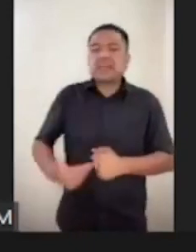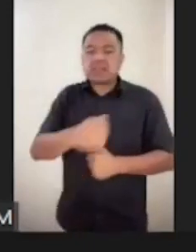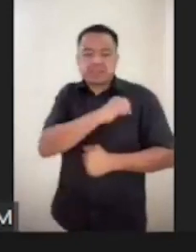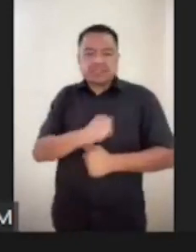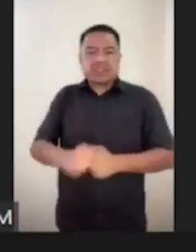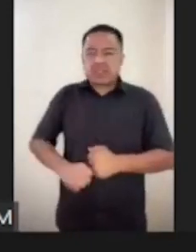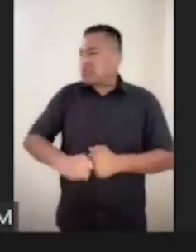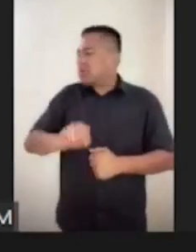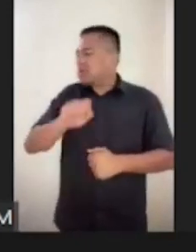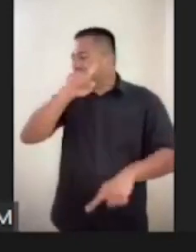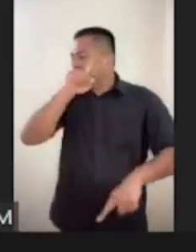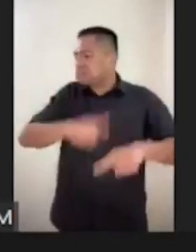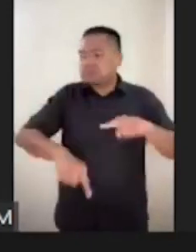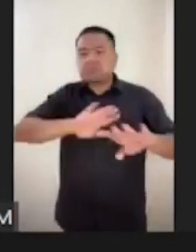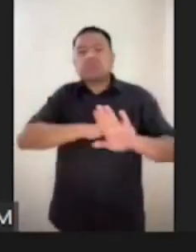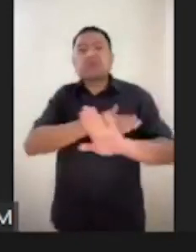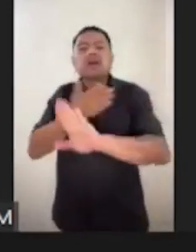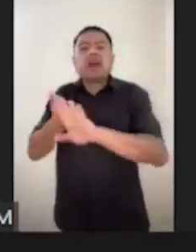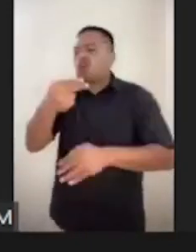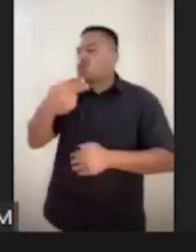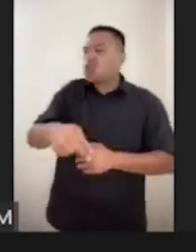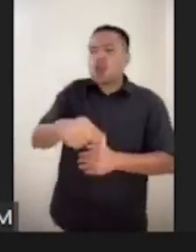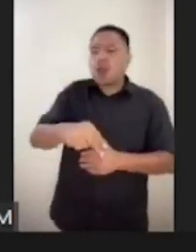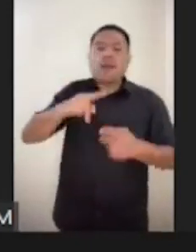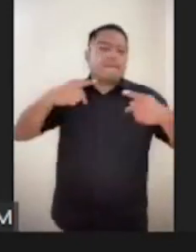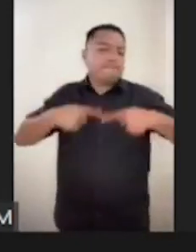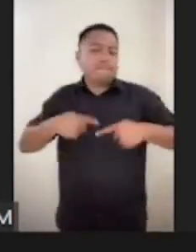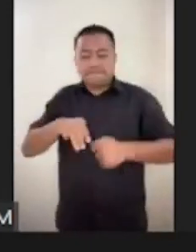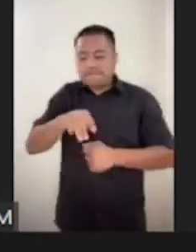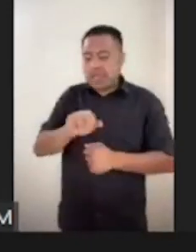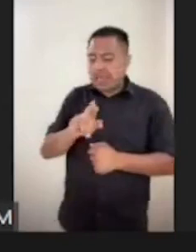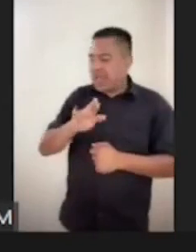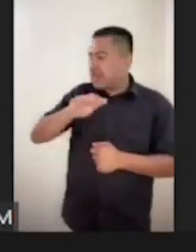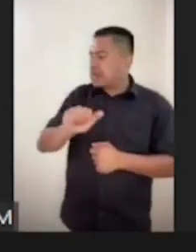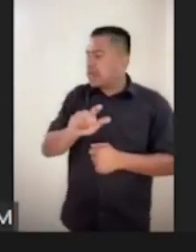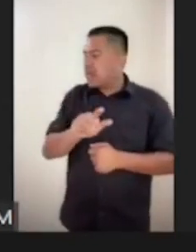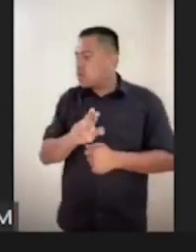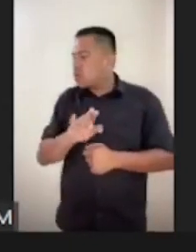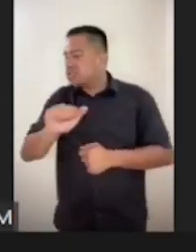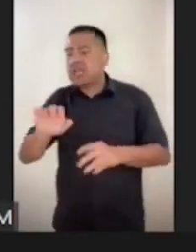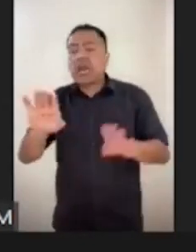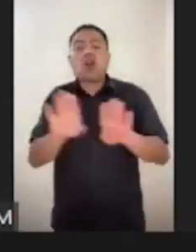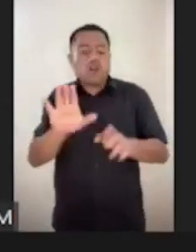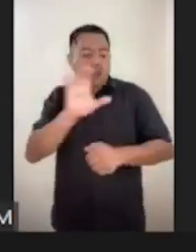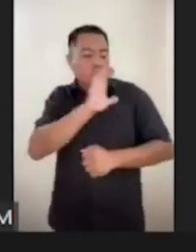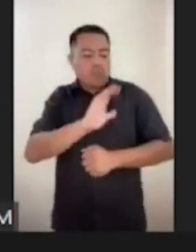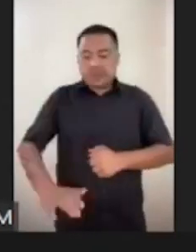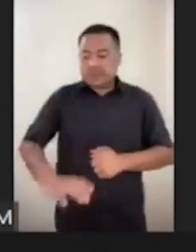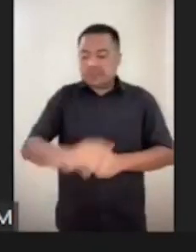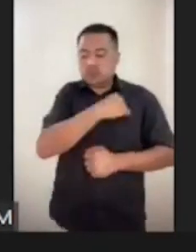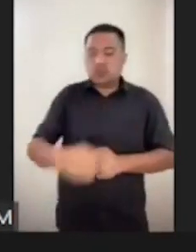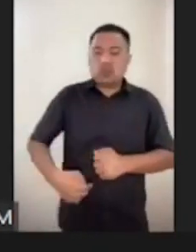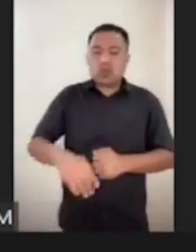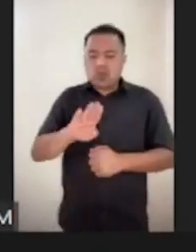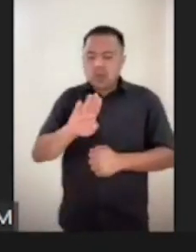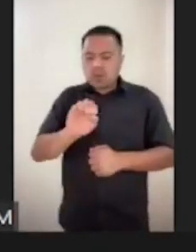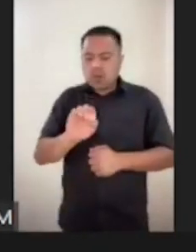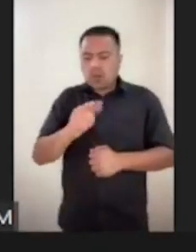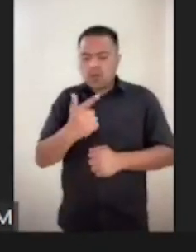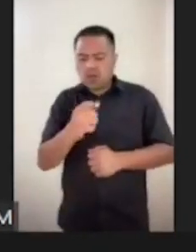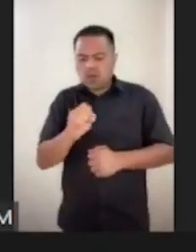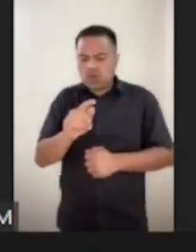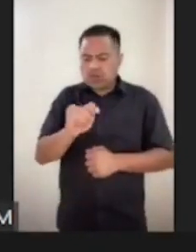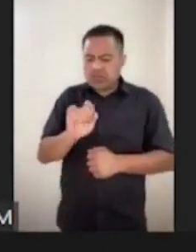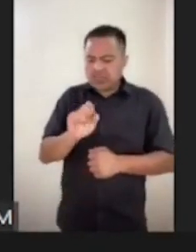sin efectos el nombramiento expedido a favor de la ciudadana María Luisa Soriano Hernández como comisaria municipal de la comunidad de Huehuetán y emitir los